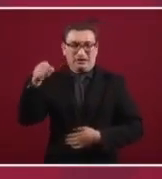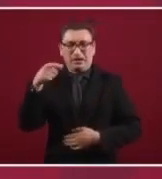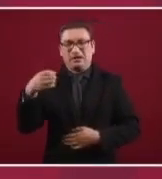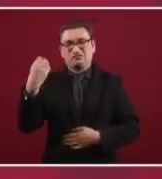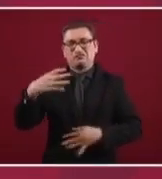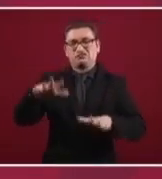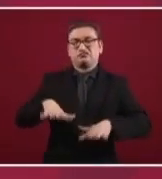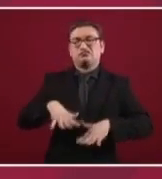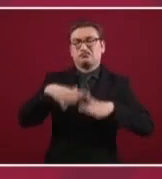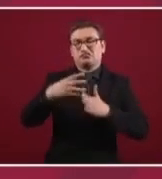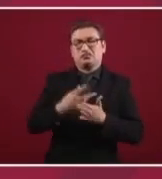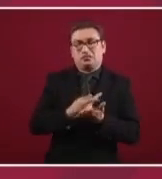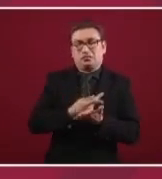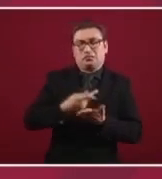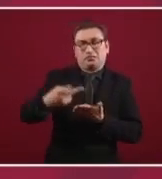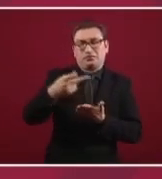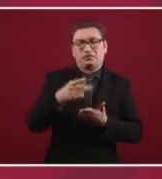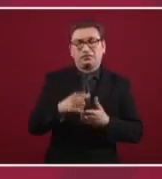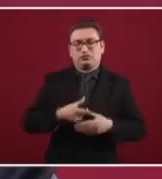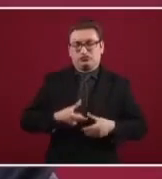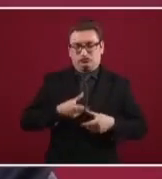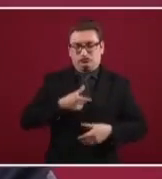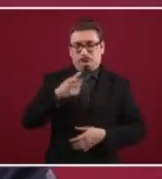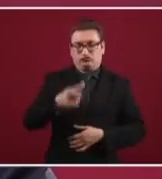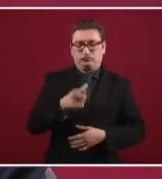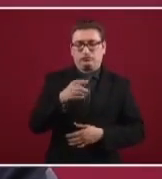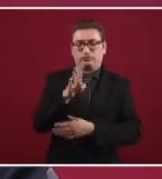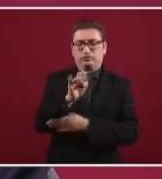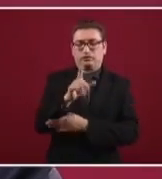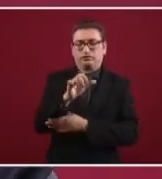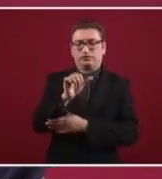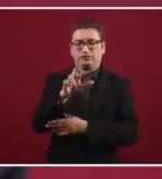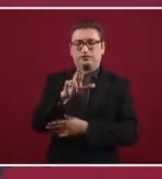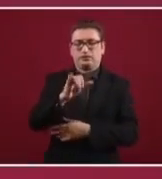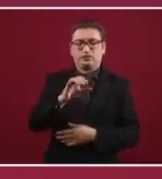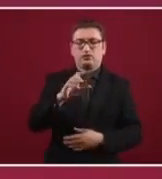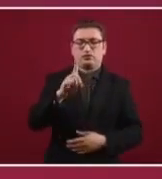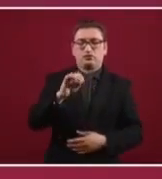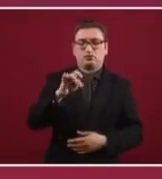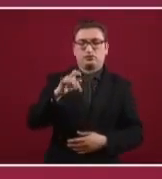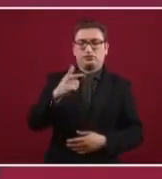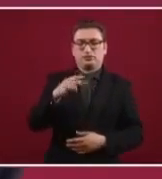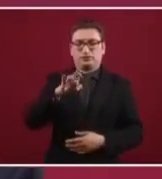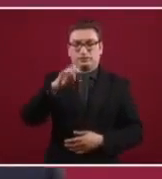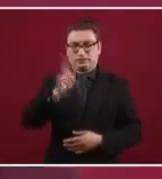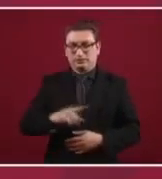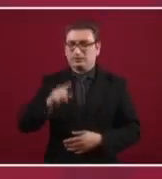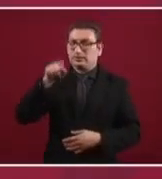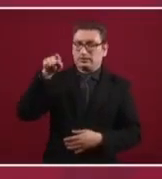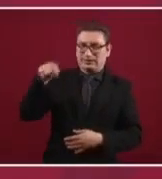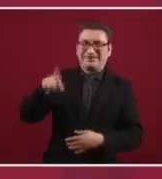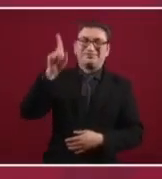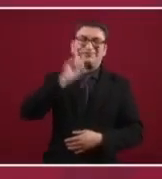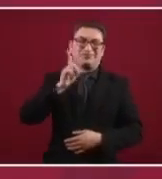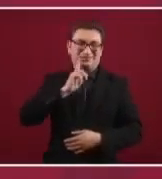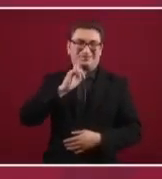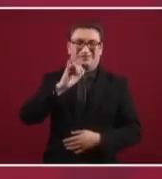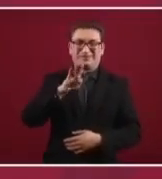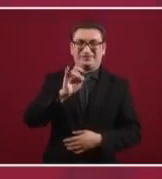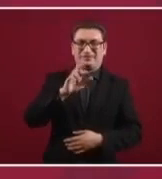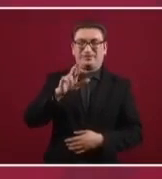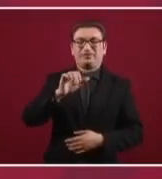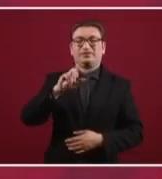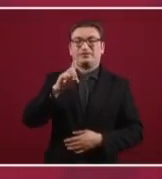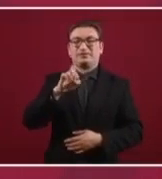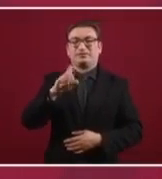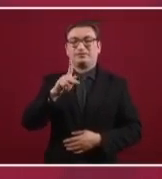ceremonia de entrega de la medalla Belisario Domínguez a doña Rosario Ibarra de Piedra,